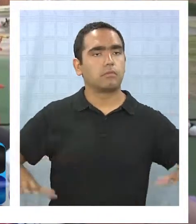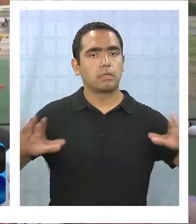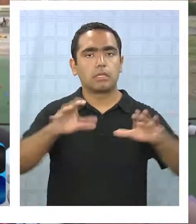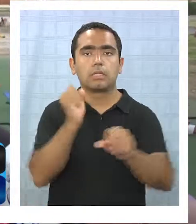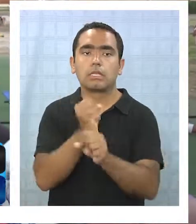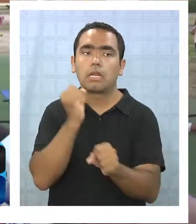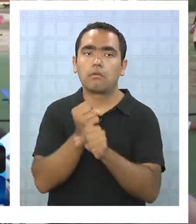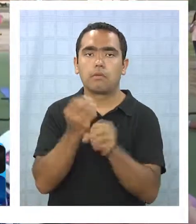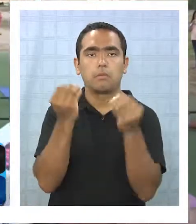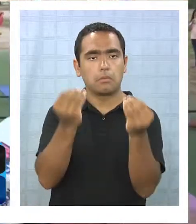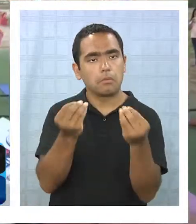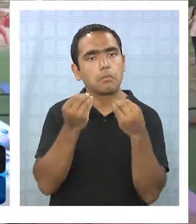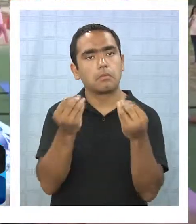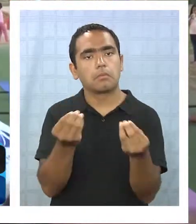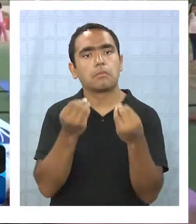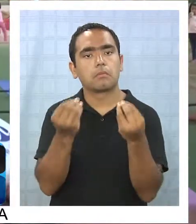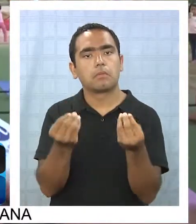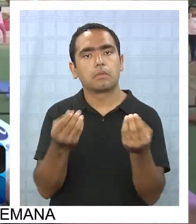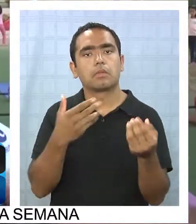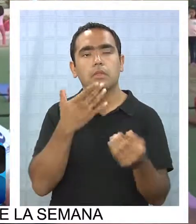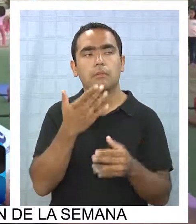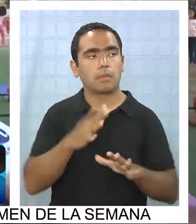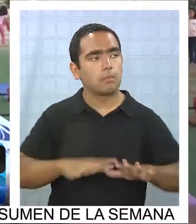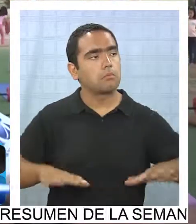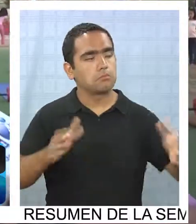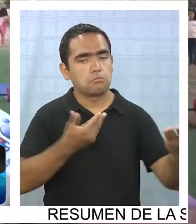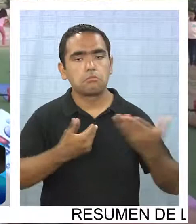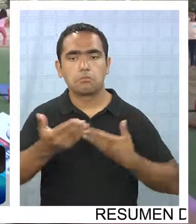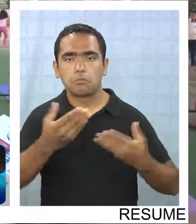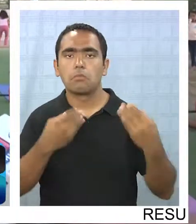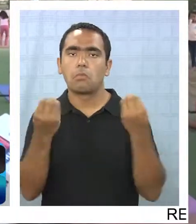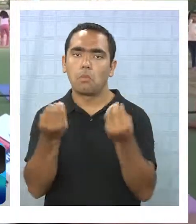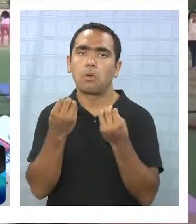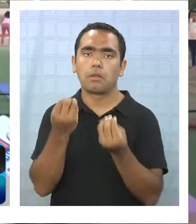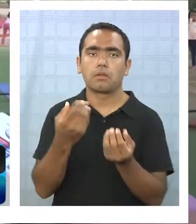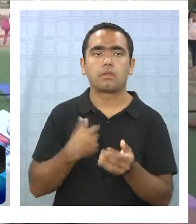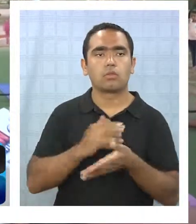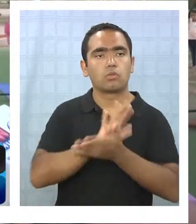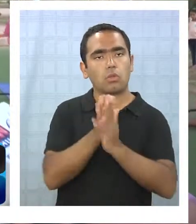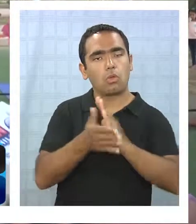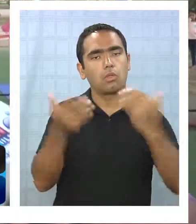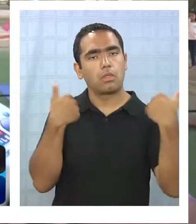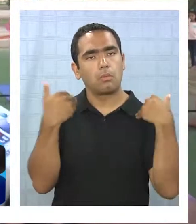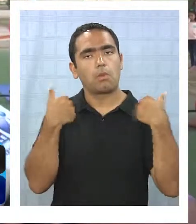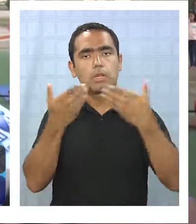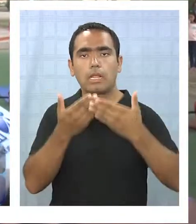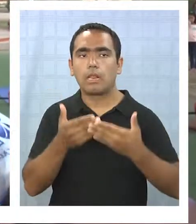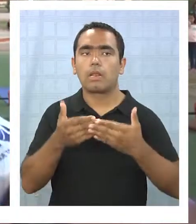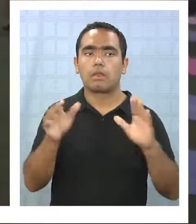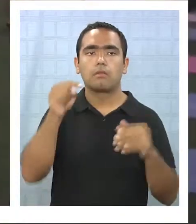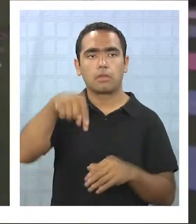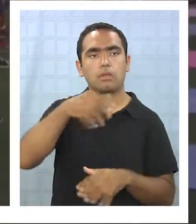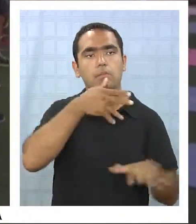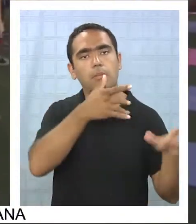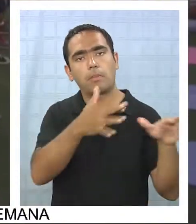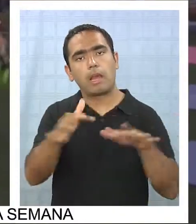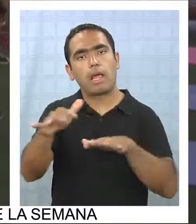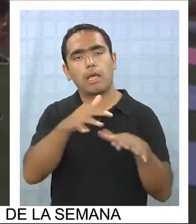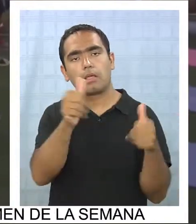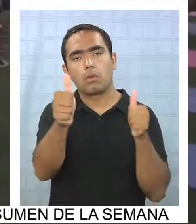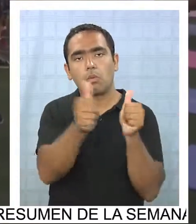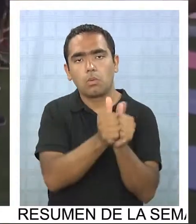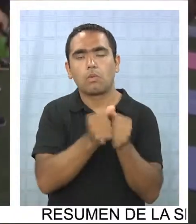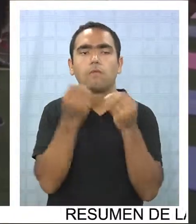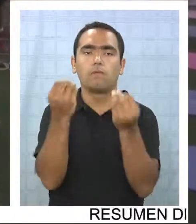el trabajo está muy bueno, el ambiente es muy agradable, y todo lo que sea de puertas al aire libre, sobre todo en estas playas de Quique,